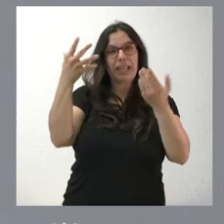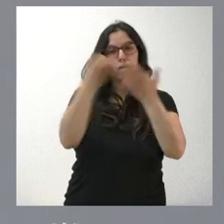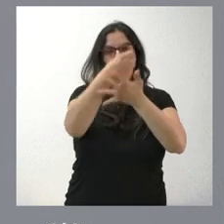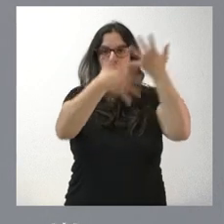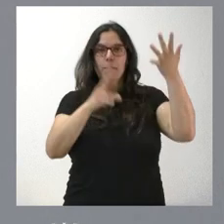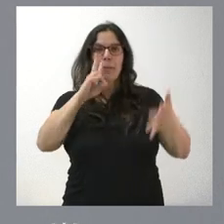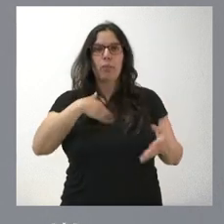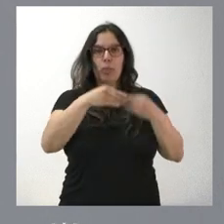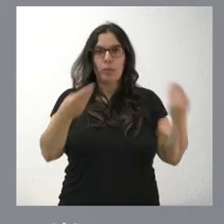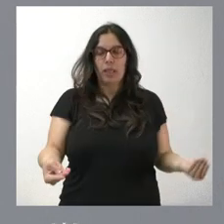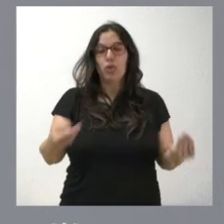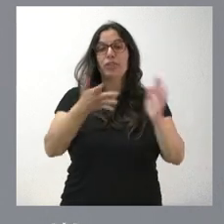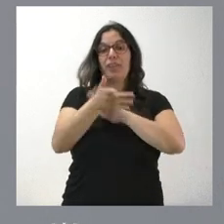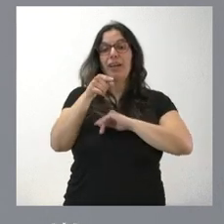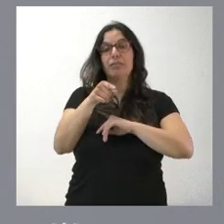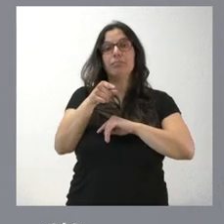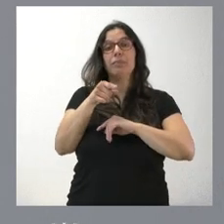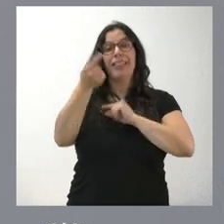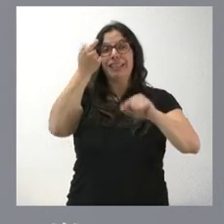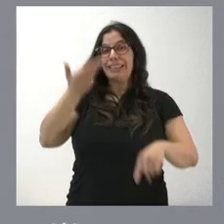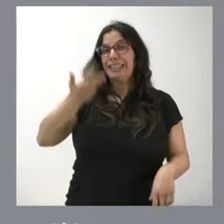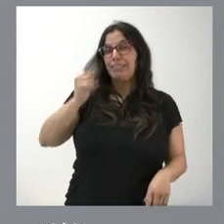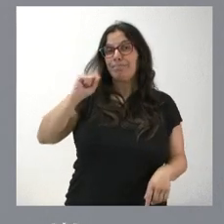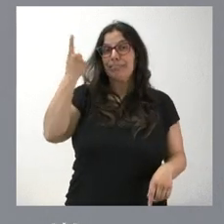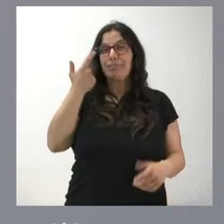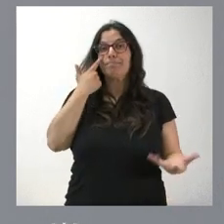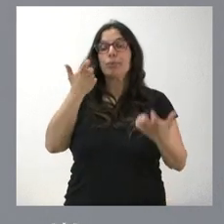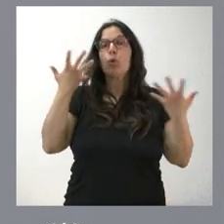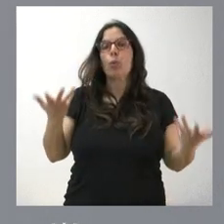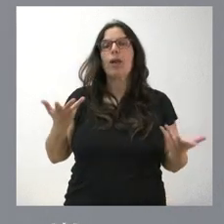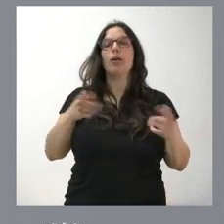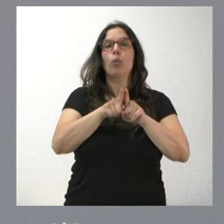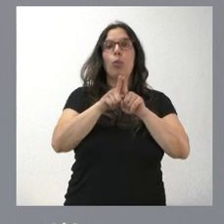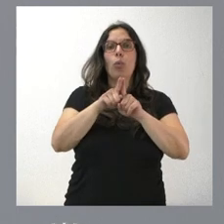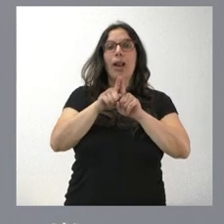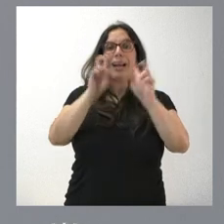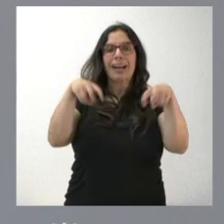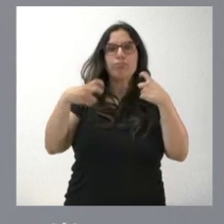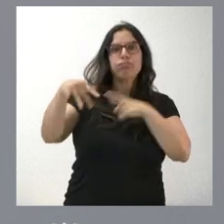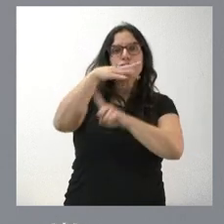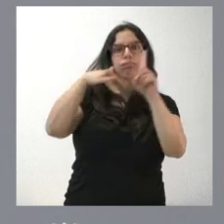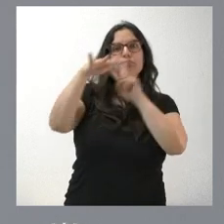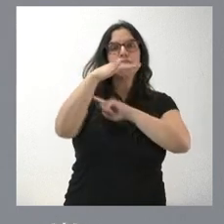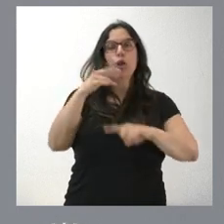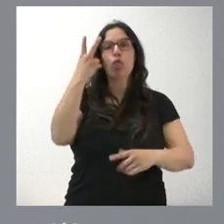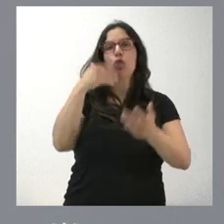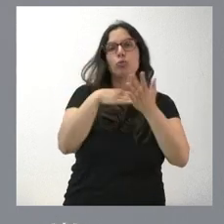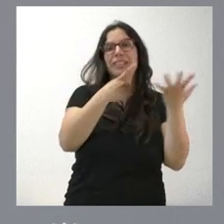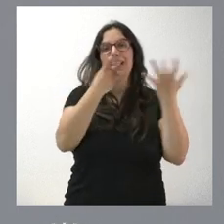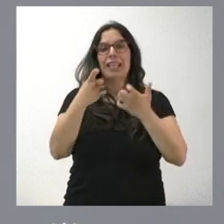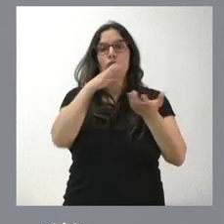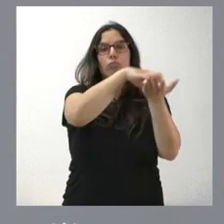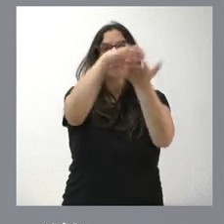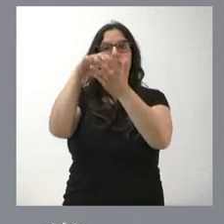permitido, como les digo, y este es el detalle fundamental, de esta forma completar la recuperación ambiental de más de 2,600 puntos